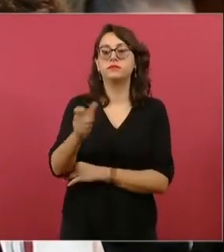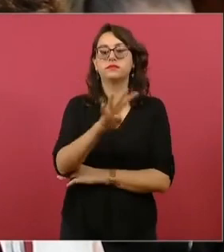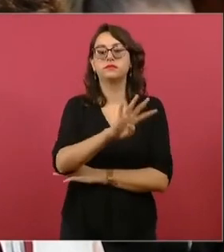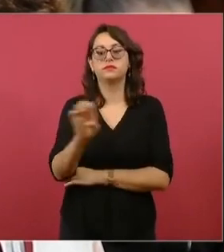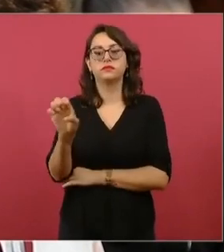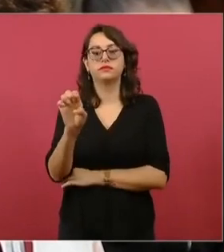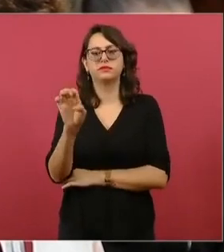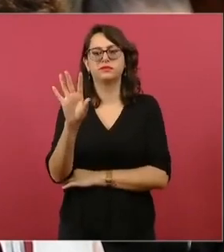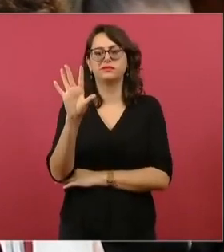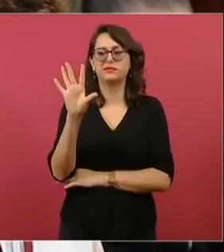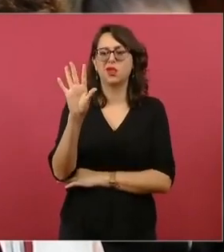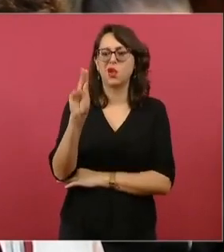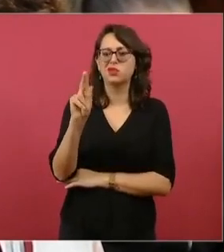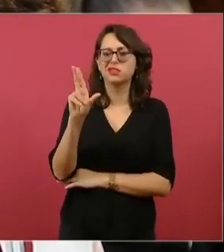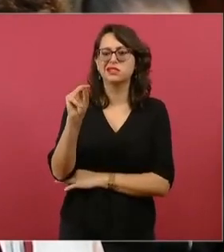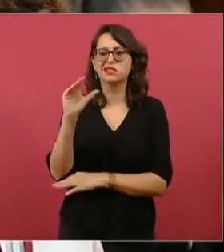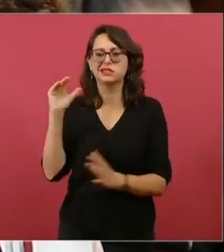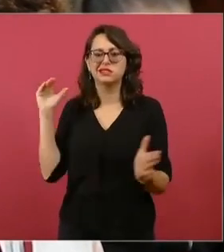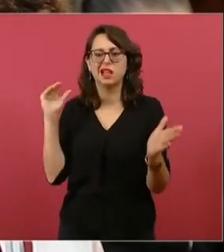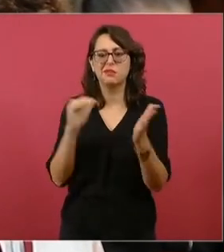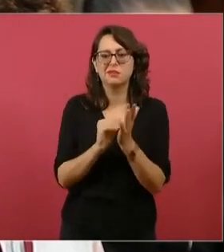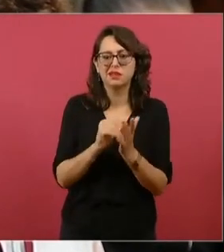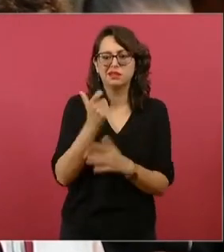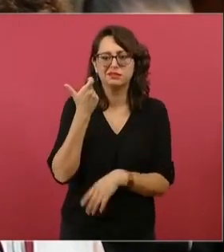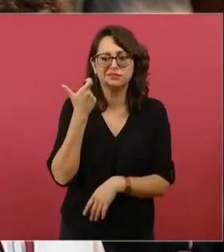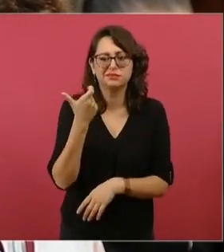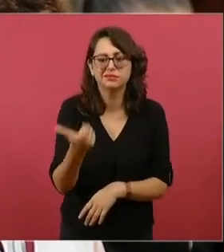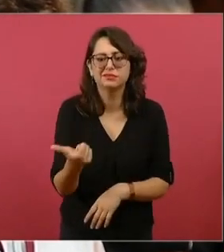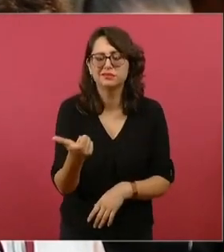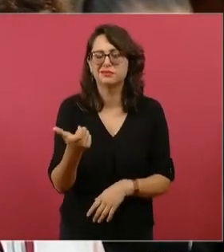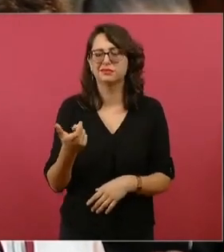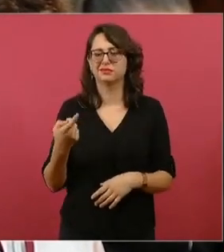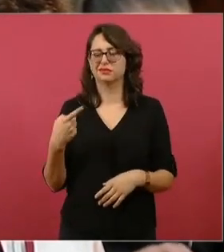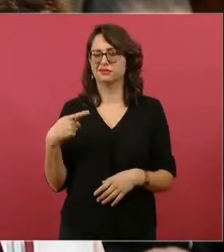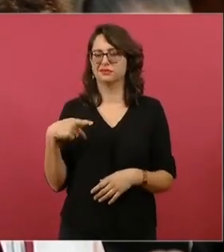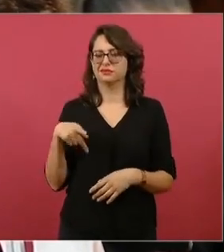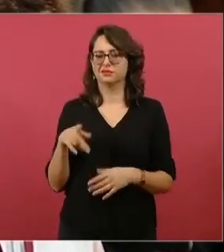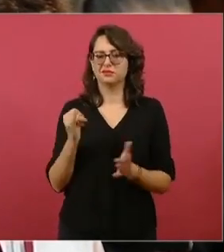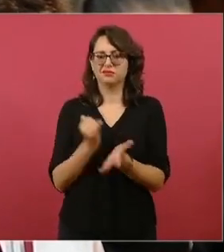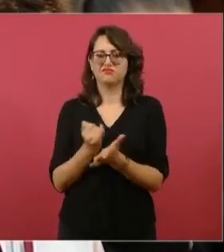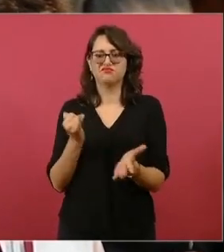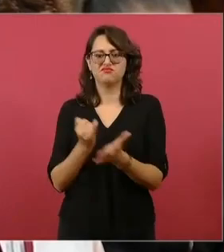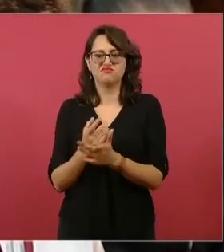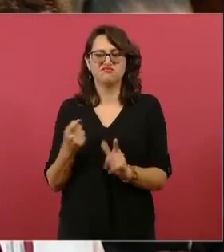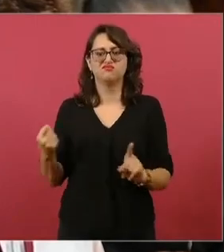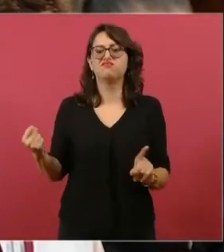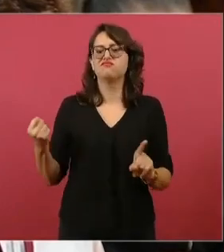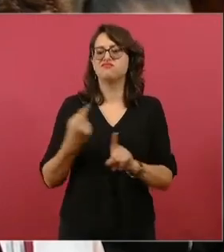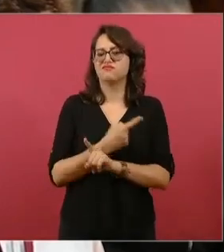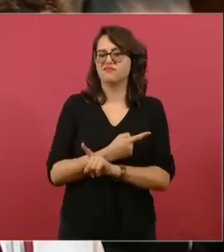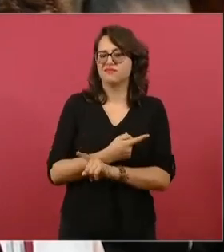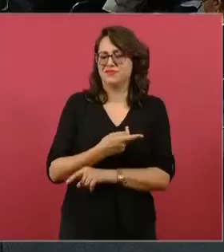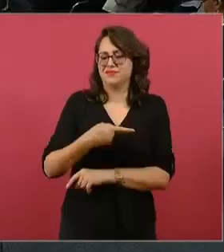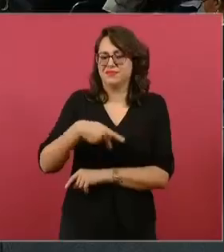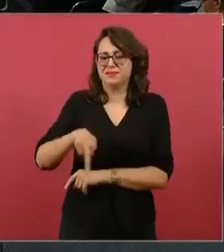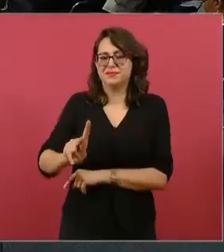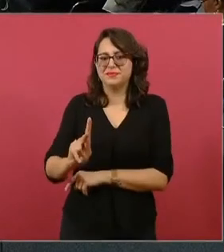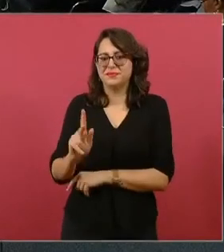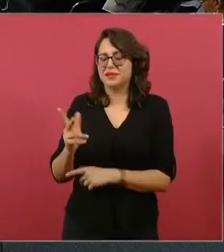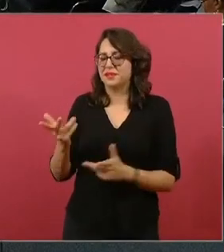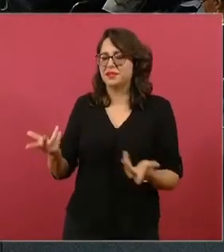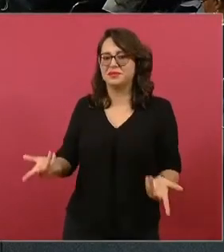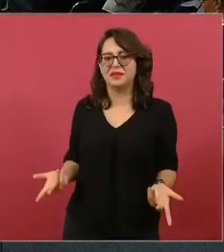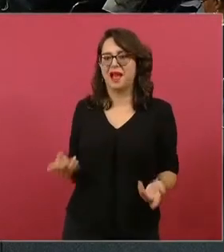pesos. Según las autoridades, esa aduana, por evasión fiscal, cuando esa ciudad andan